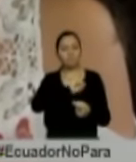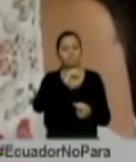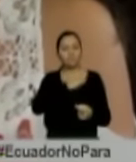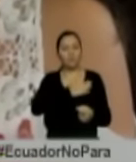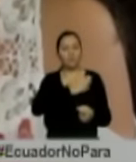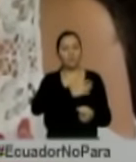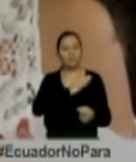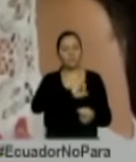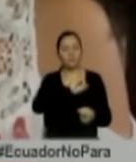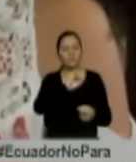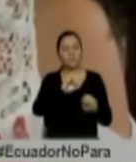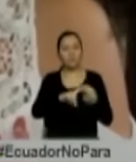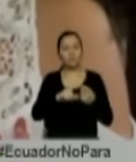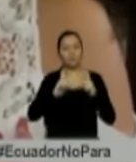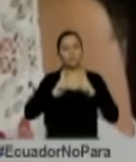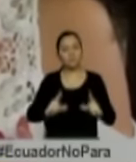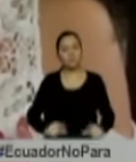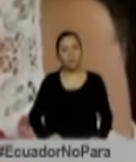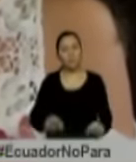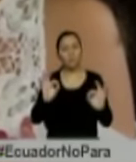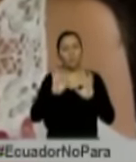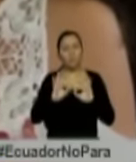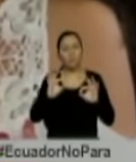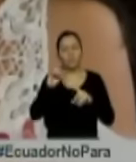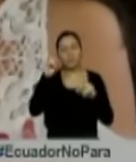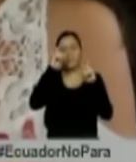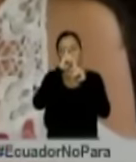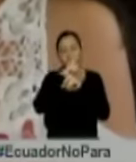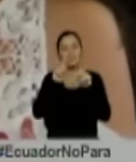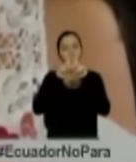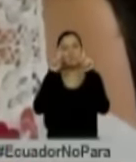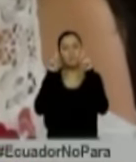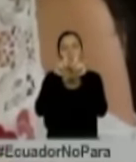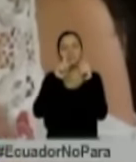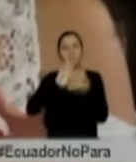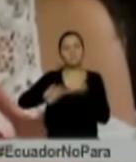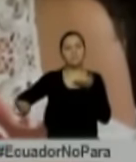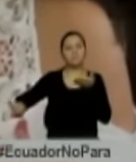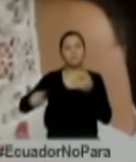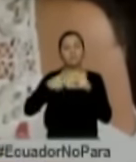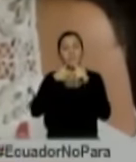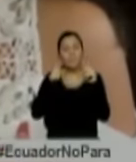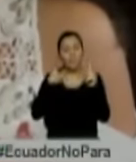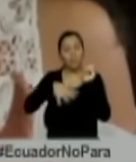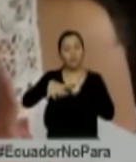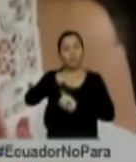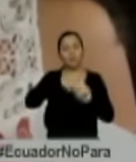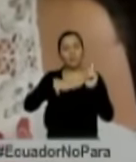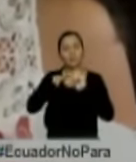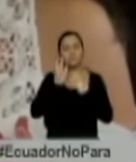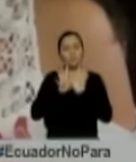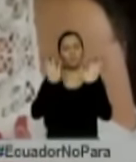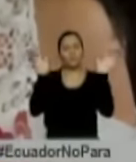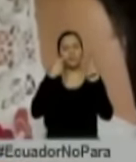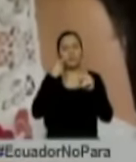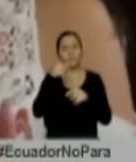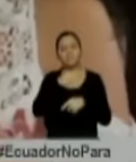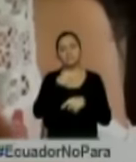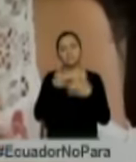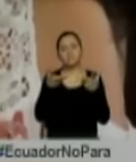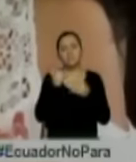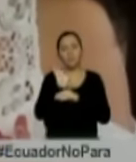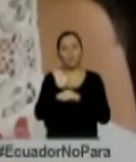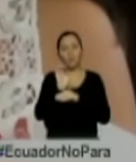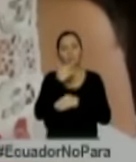algún problema de salud, sea crónico o degenerativo, simplemente las empresas lo hacían a un lado. Ese era el contexto general de lo que vivía el Ecuador